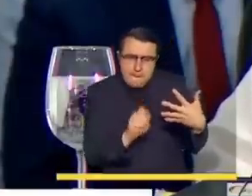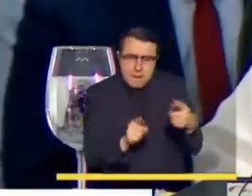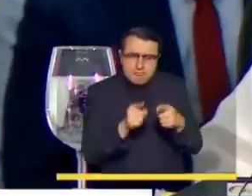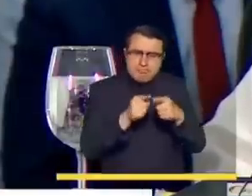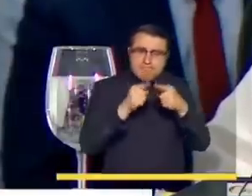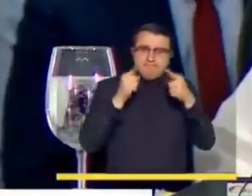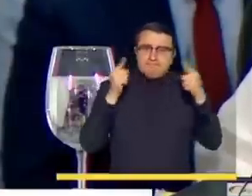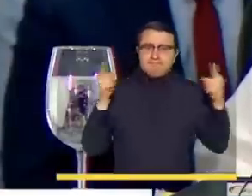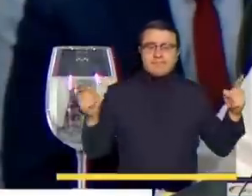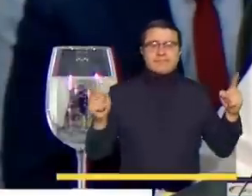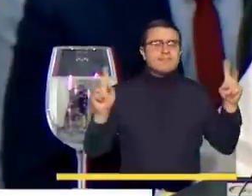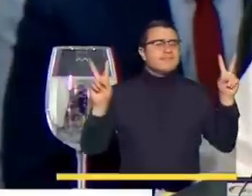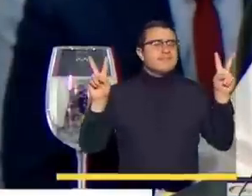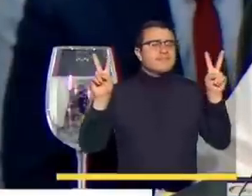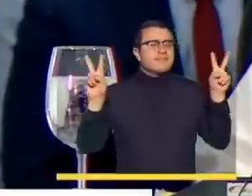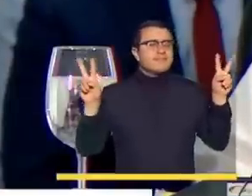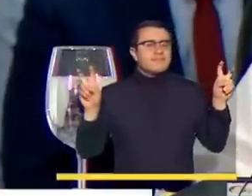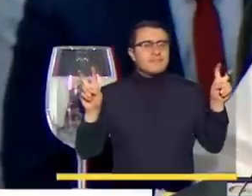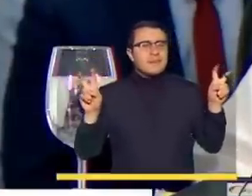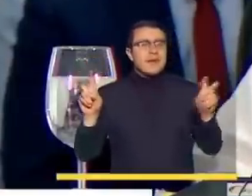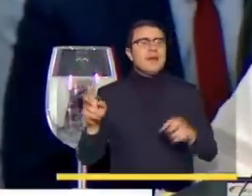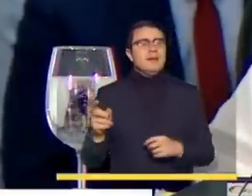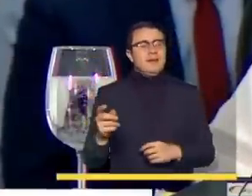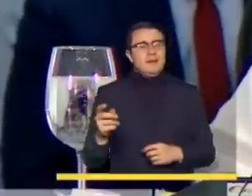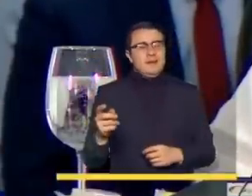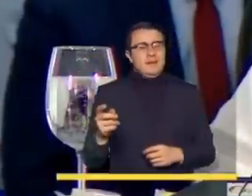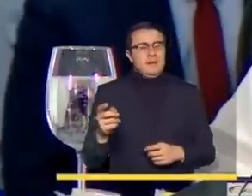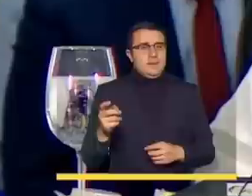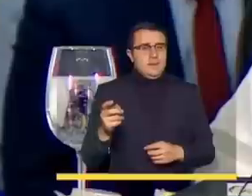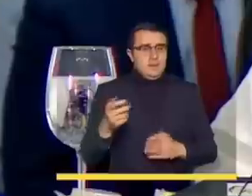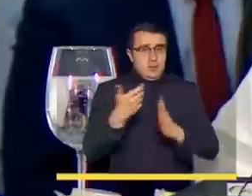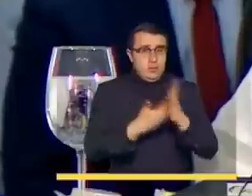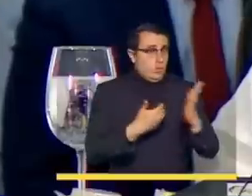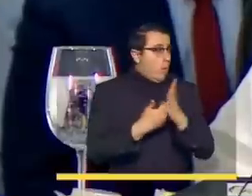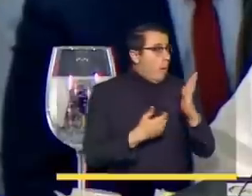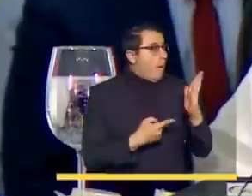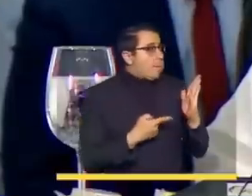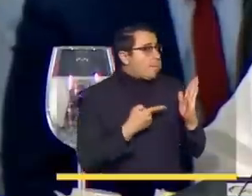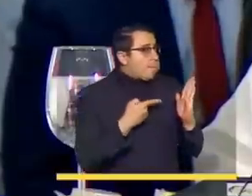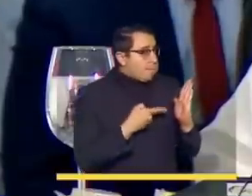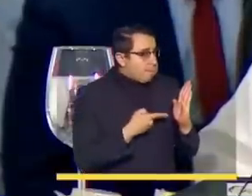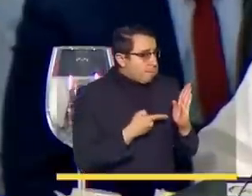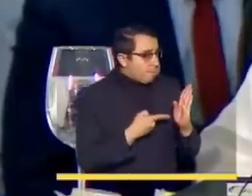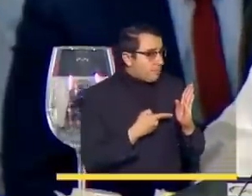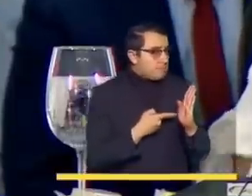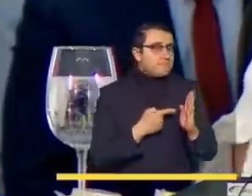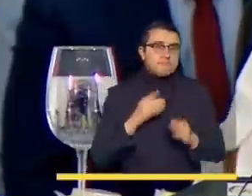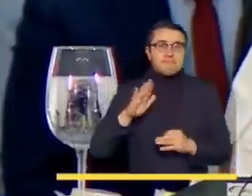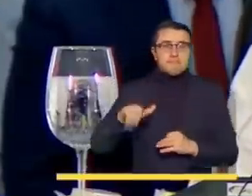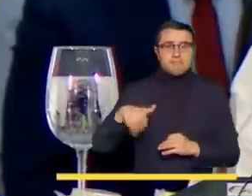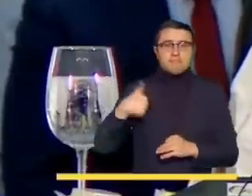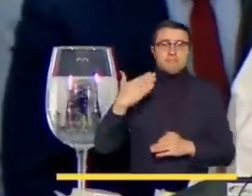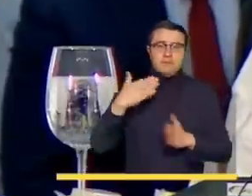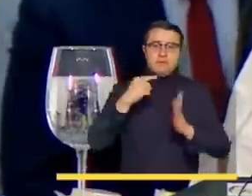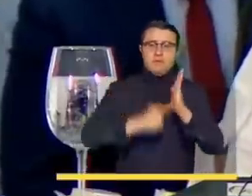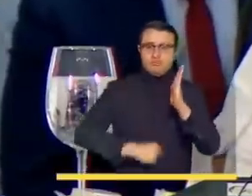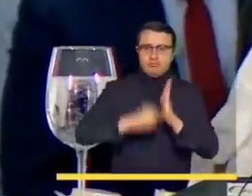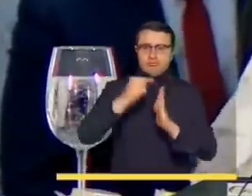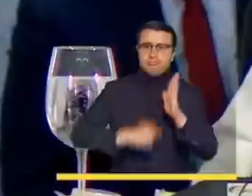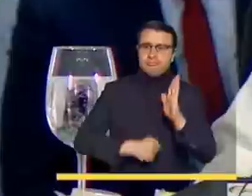sobre lo que trata el documento que se va a suscribir de